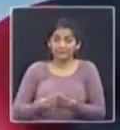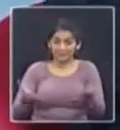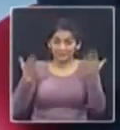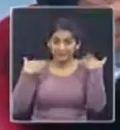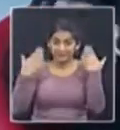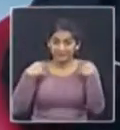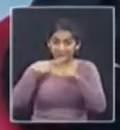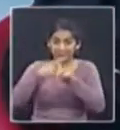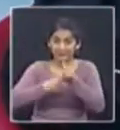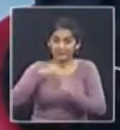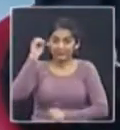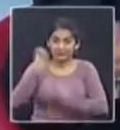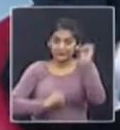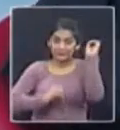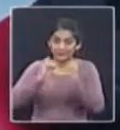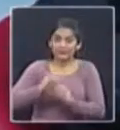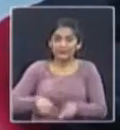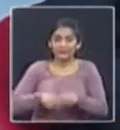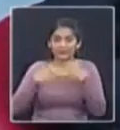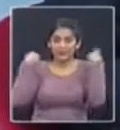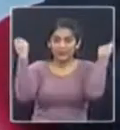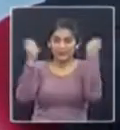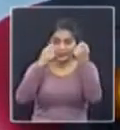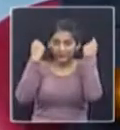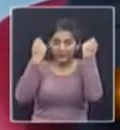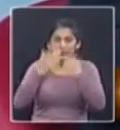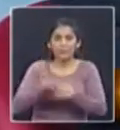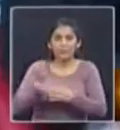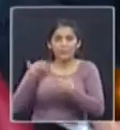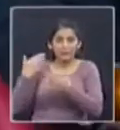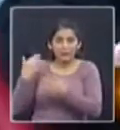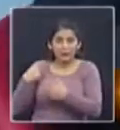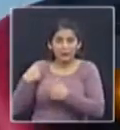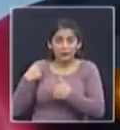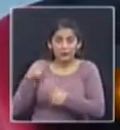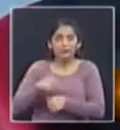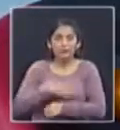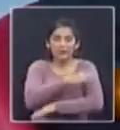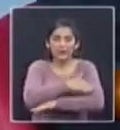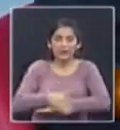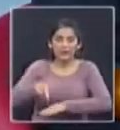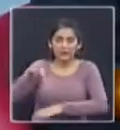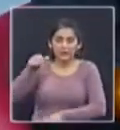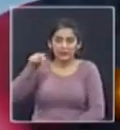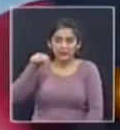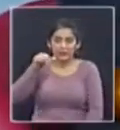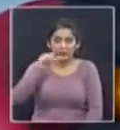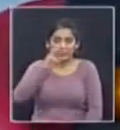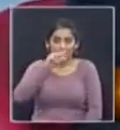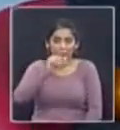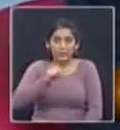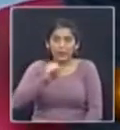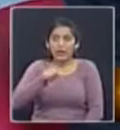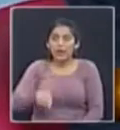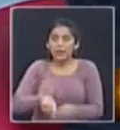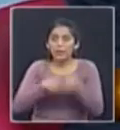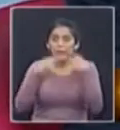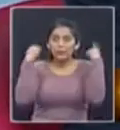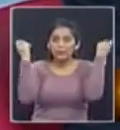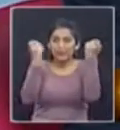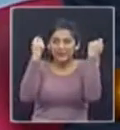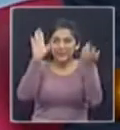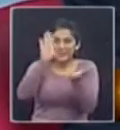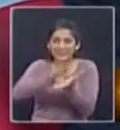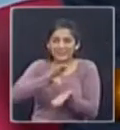del fin de semana de estar en la calle panamá que arrancó realmente con esta actividad vive el centro si no me